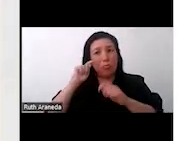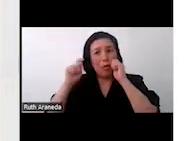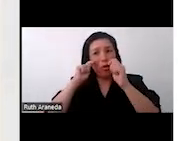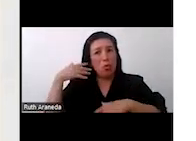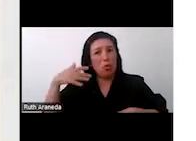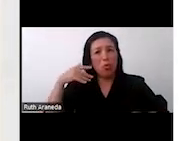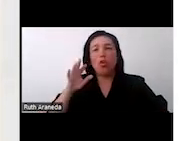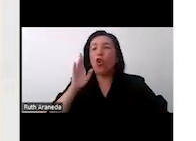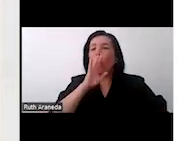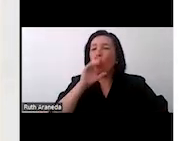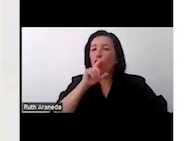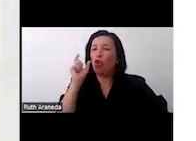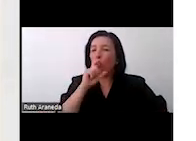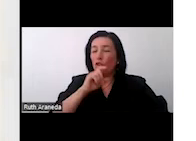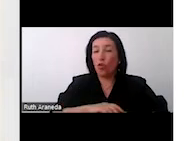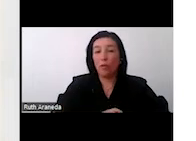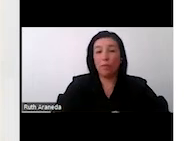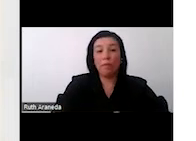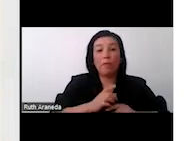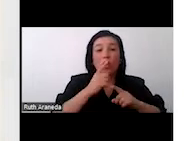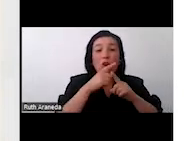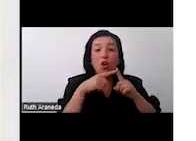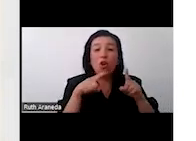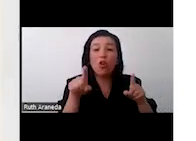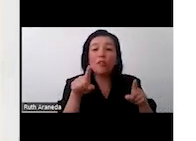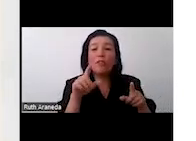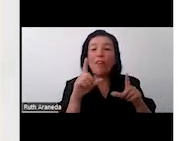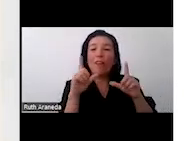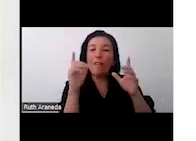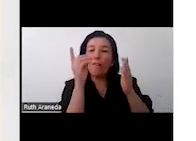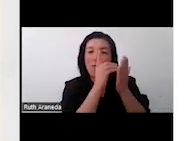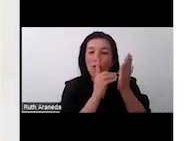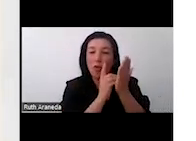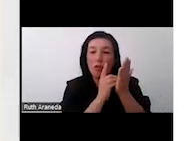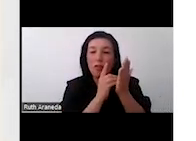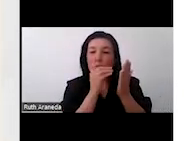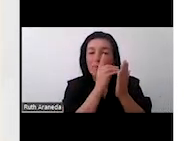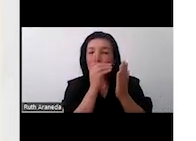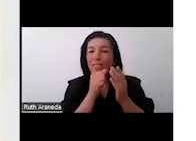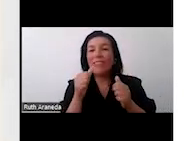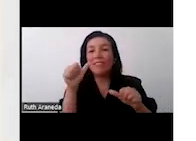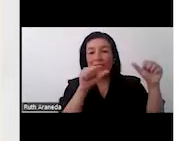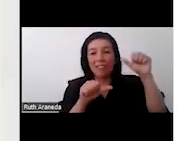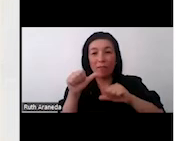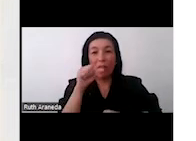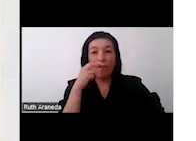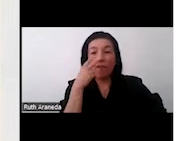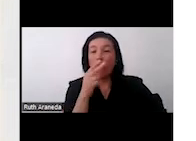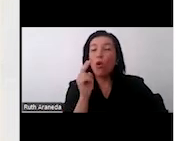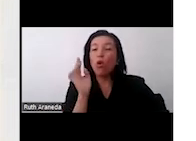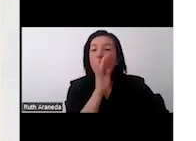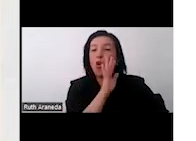Y en otra página sale una ilustración científica donde podemos ver los colores